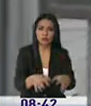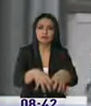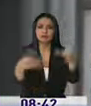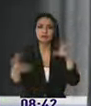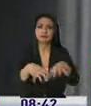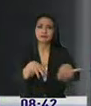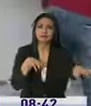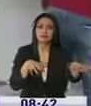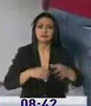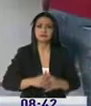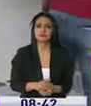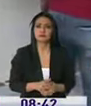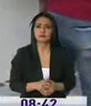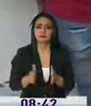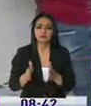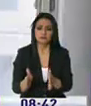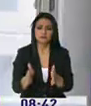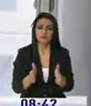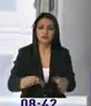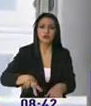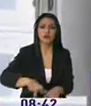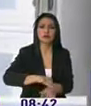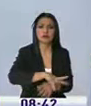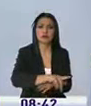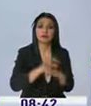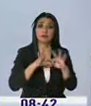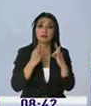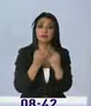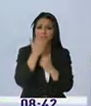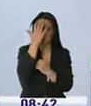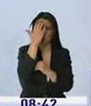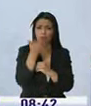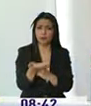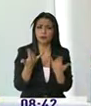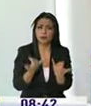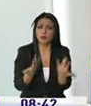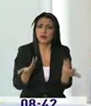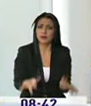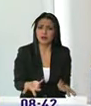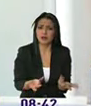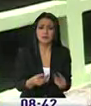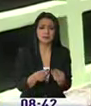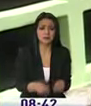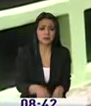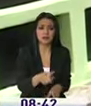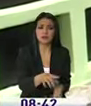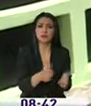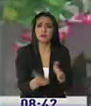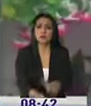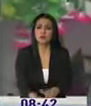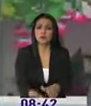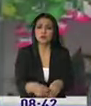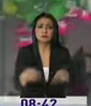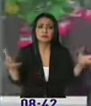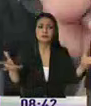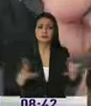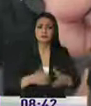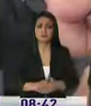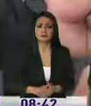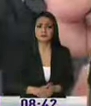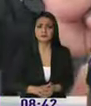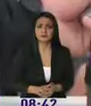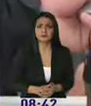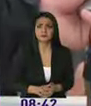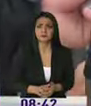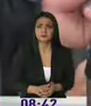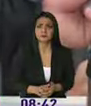de los restos de los nichos preocupa a los familiares, que ahora se lamentan la ausencia de sus seres queridos en el camposanto. Venimos